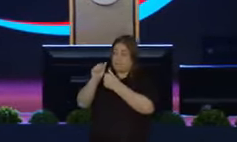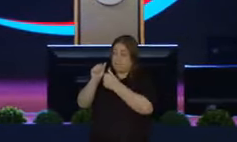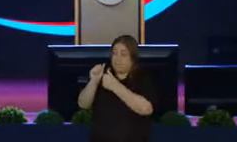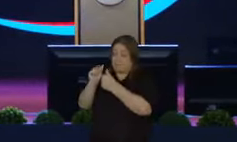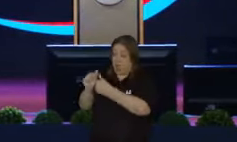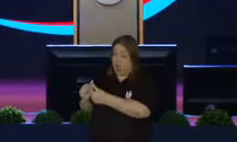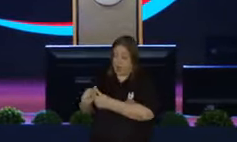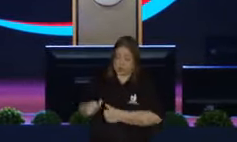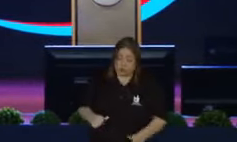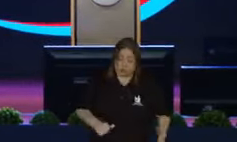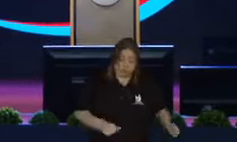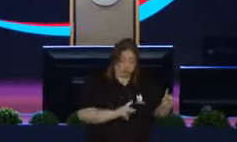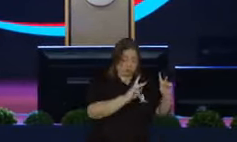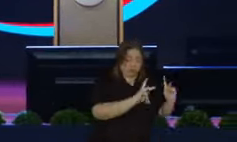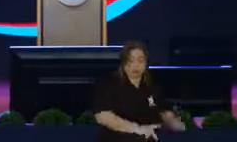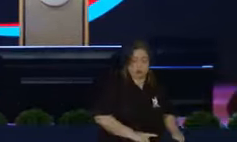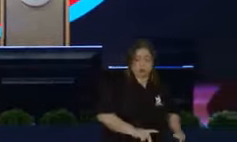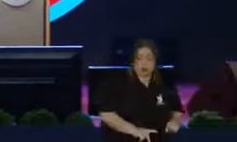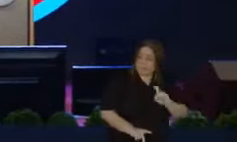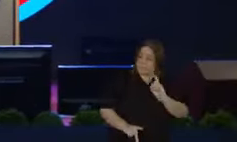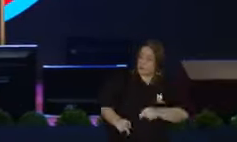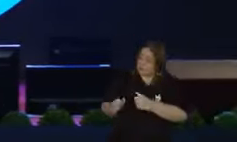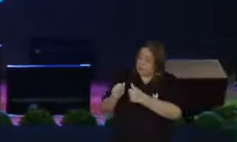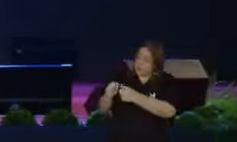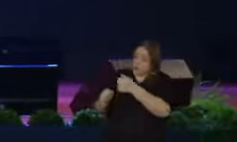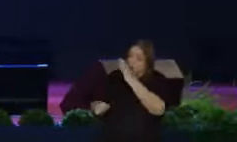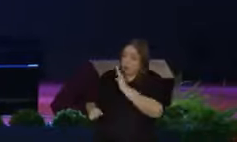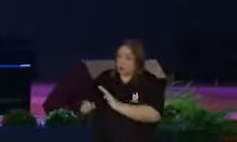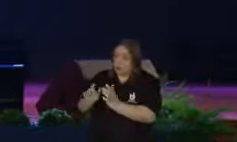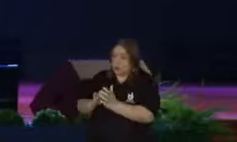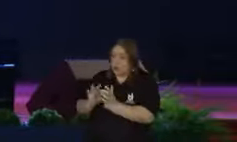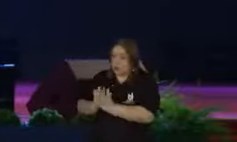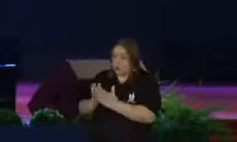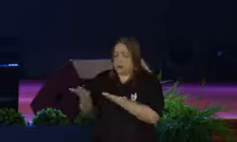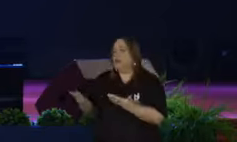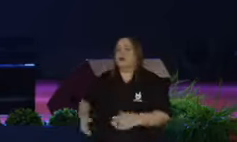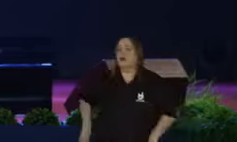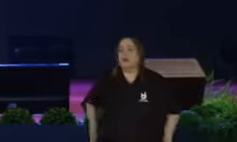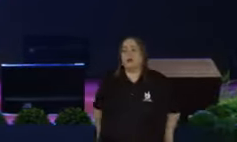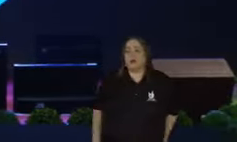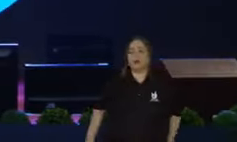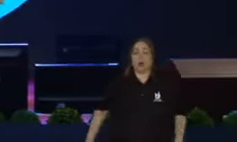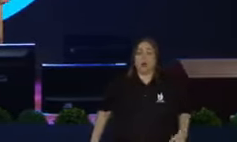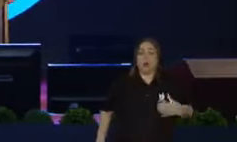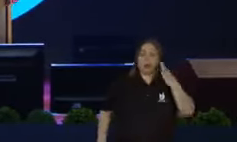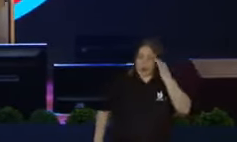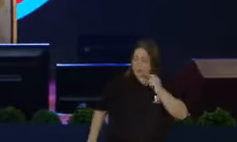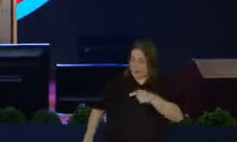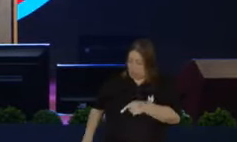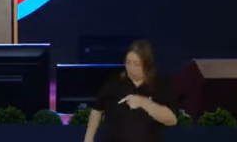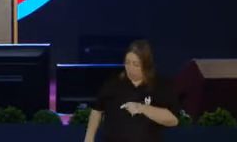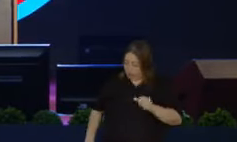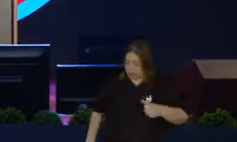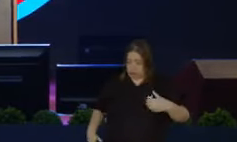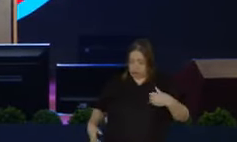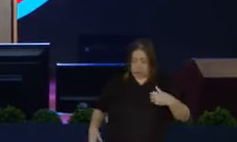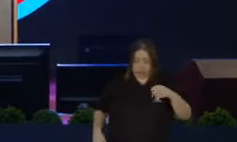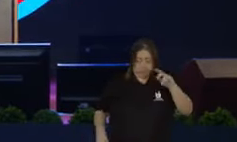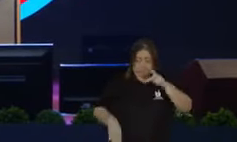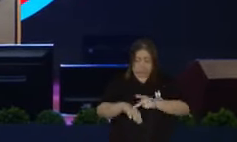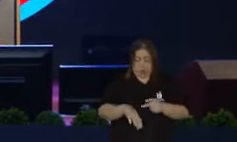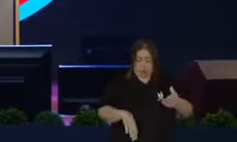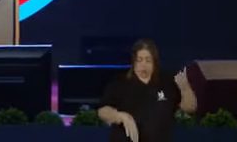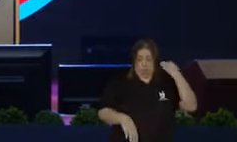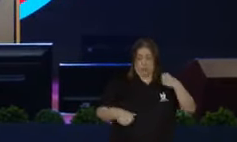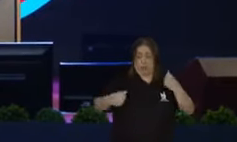Imagínate si lo escucharon los demás, porque habrá sido un shock. Pedro salió agrandado primero y volvió hecho un pollito mojado. Me